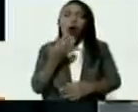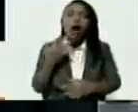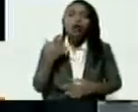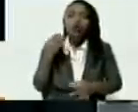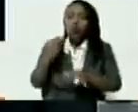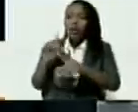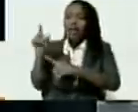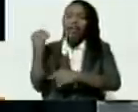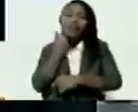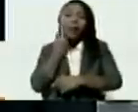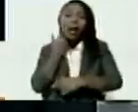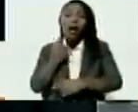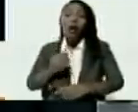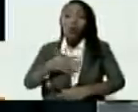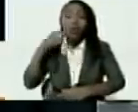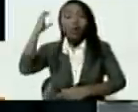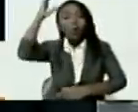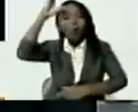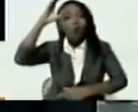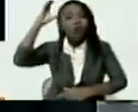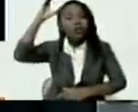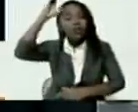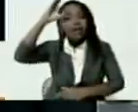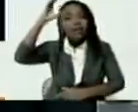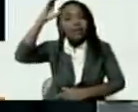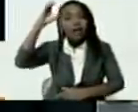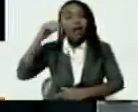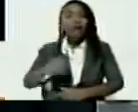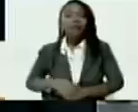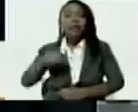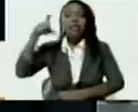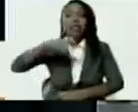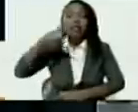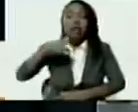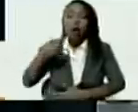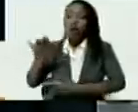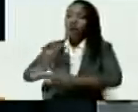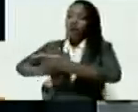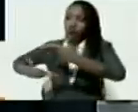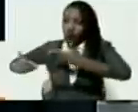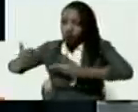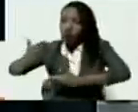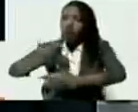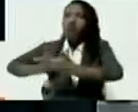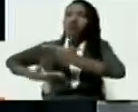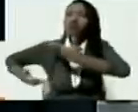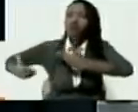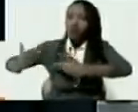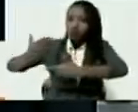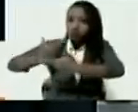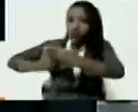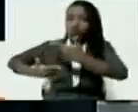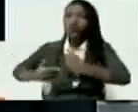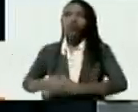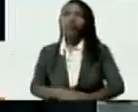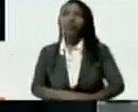pandemia, debe tener la conciencia de la necesidad de la cooperación, de la cooperación.